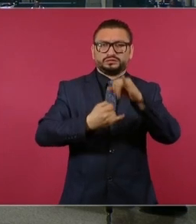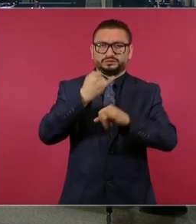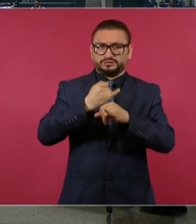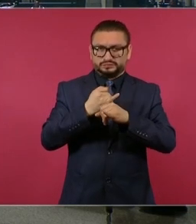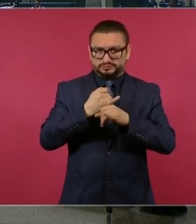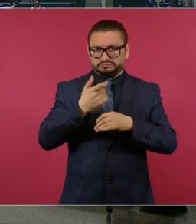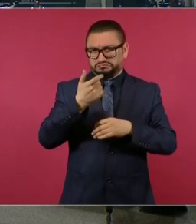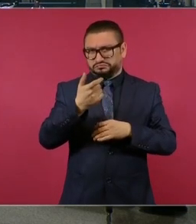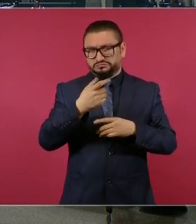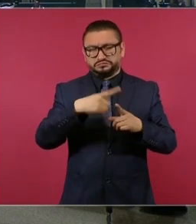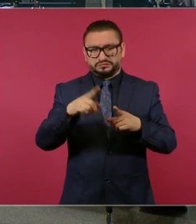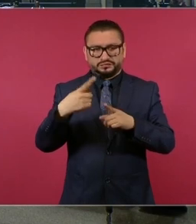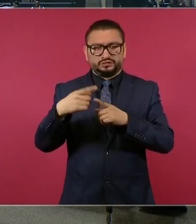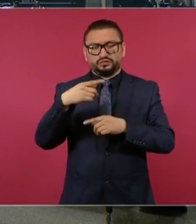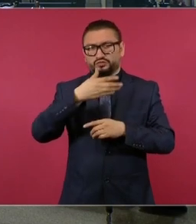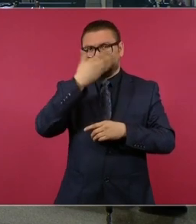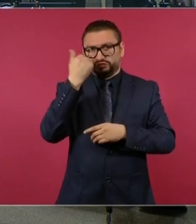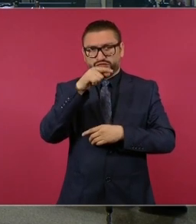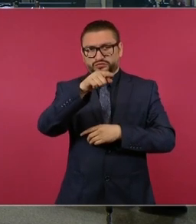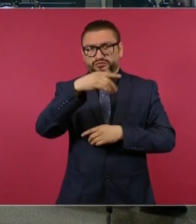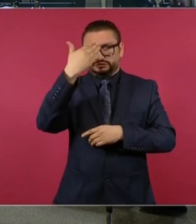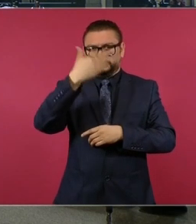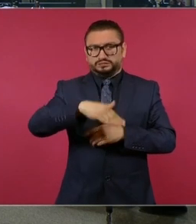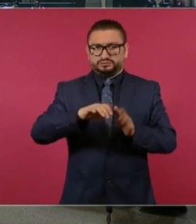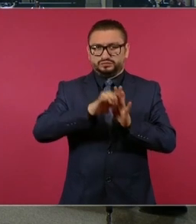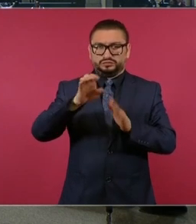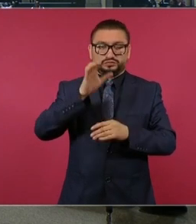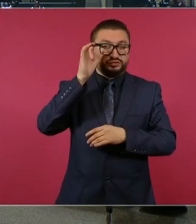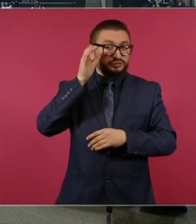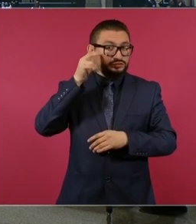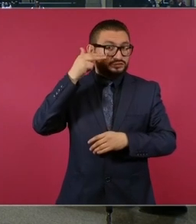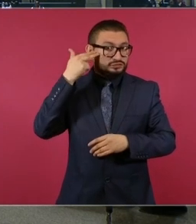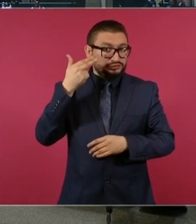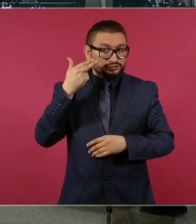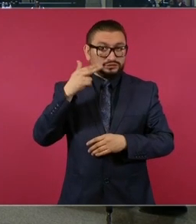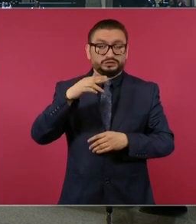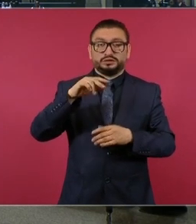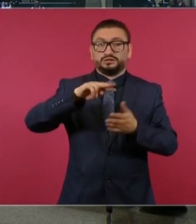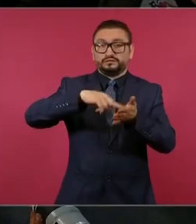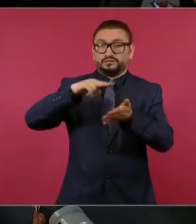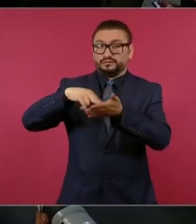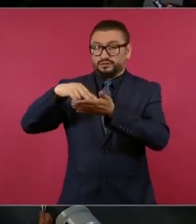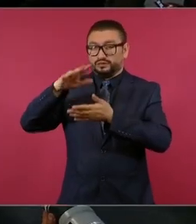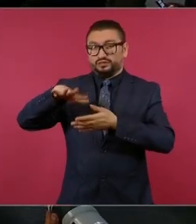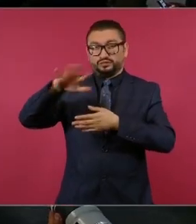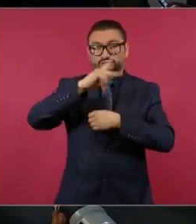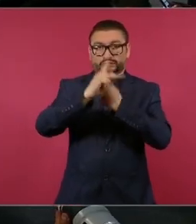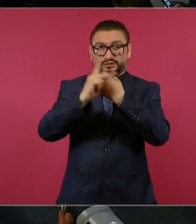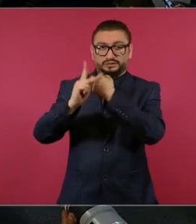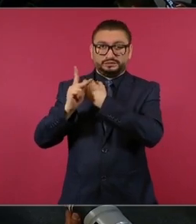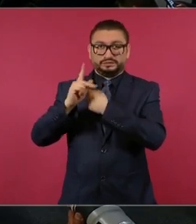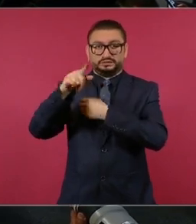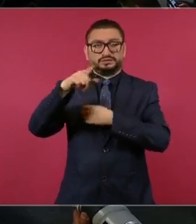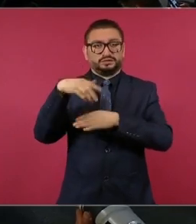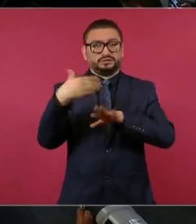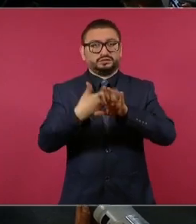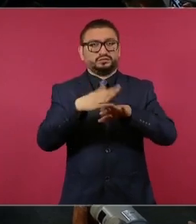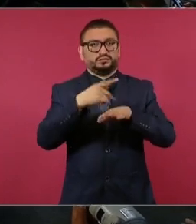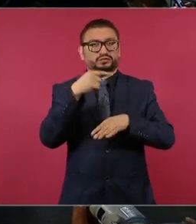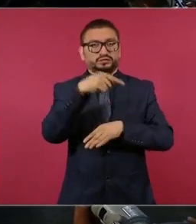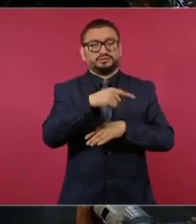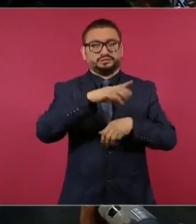internacionales. No sé si usted ya está enterado que China, Yanfeng y firmas británicas lanzaron arbitraje contra México por